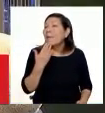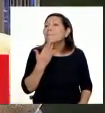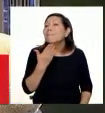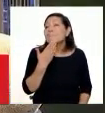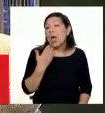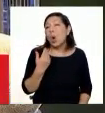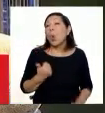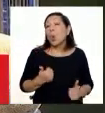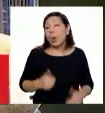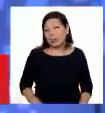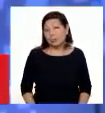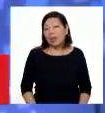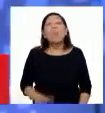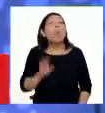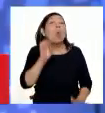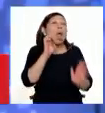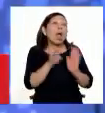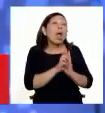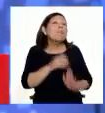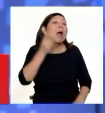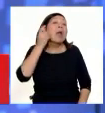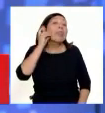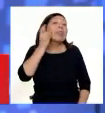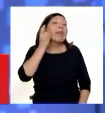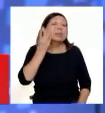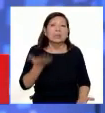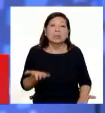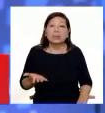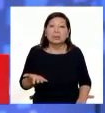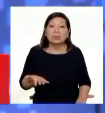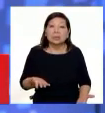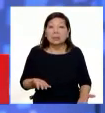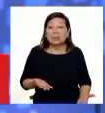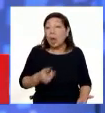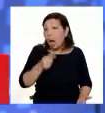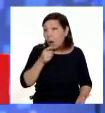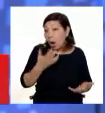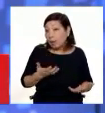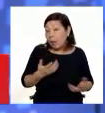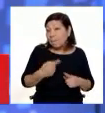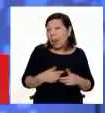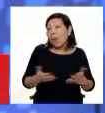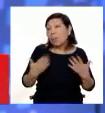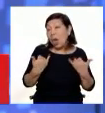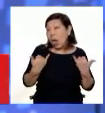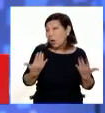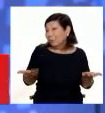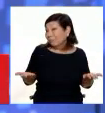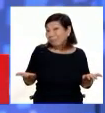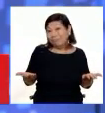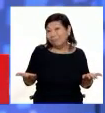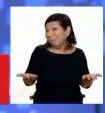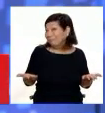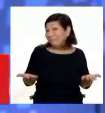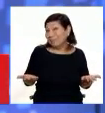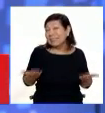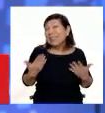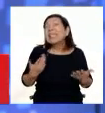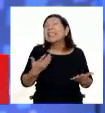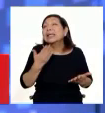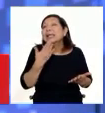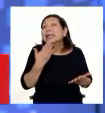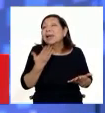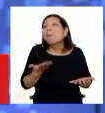¿qué podemos comer? Por ejemplo, en un desayuno, que normalmente en invierno pues tomamos algo caliente. En verano, ahorita que estamos sufriendo con el calor,